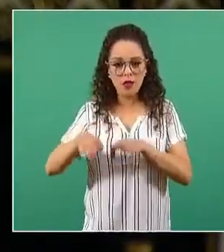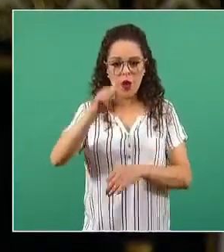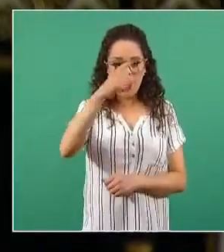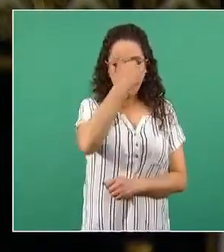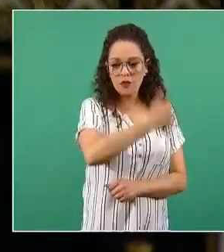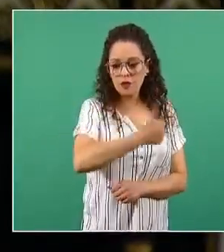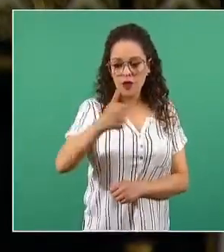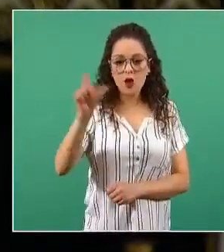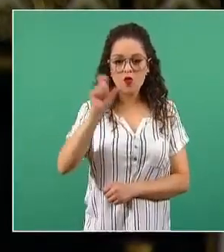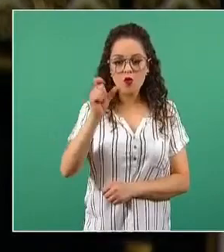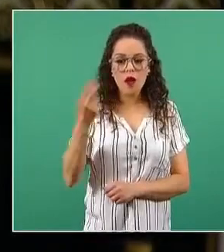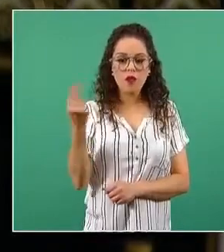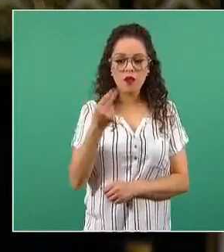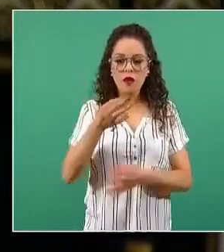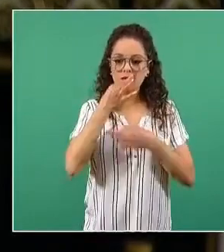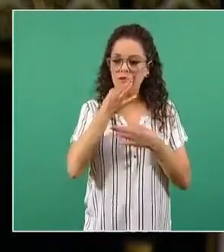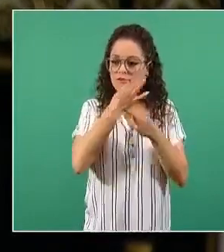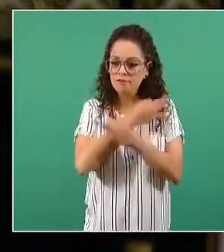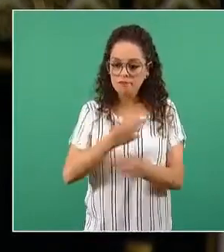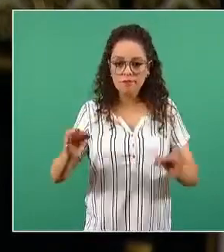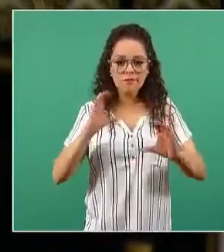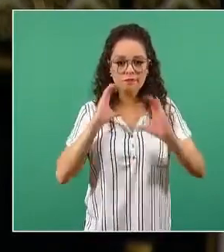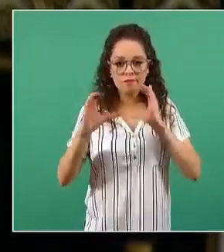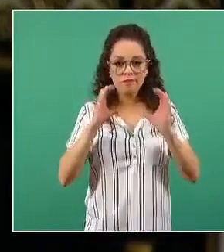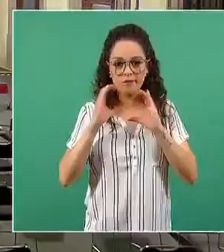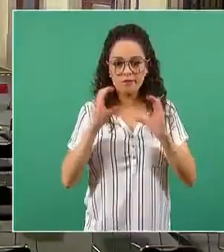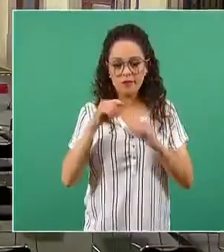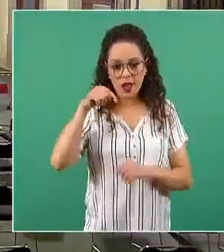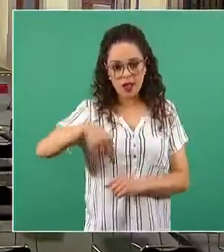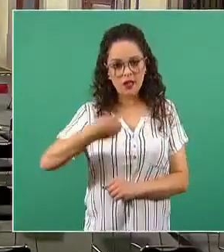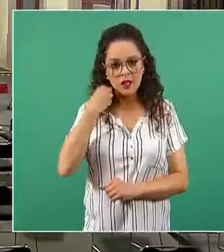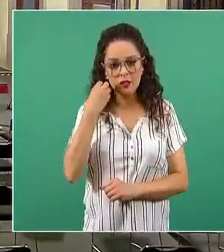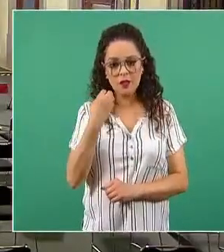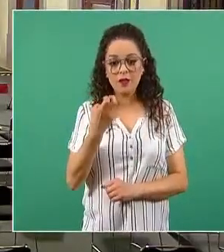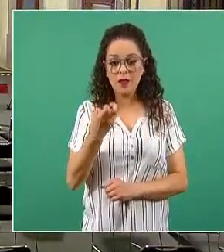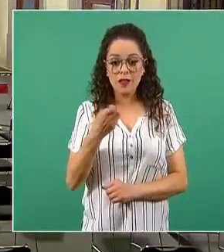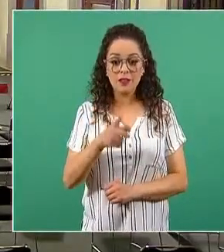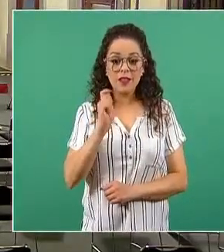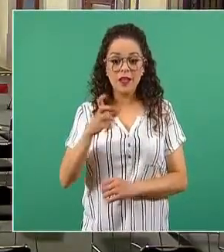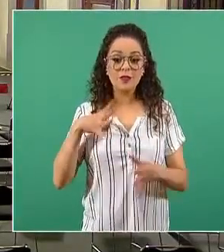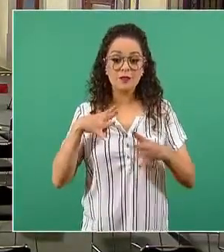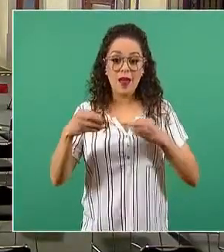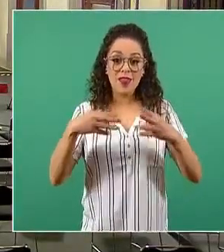al momento de comunicar durante las conferencias en esta pandemia.